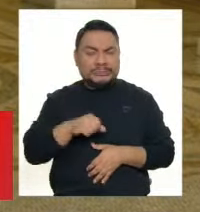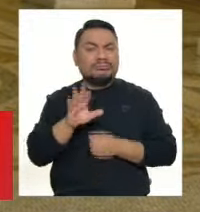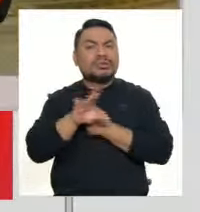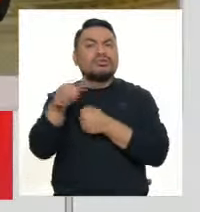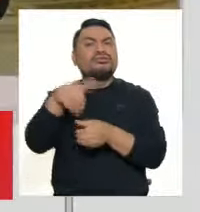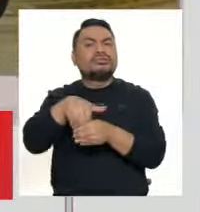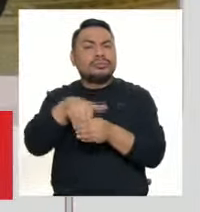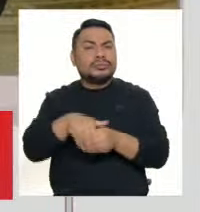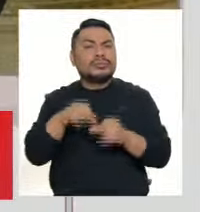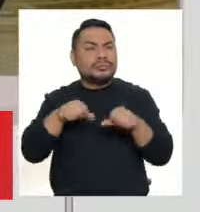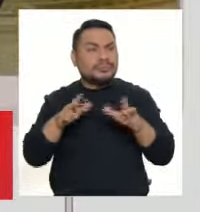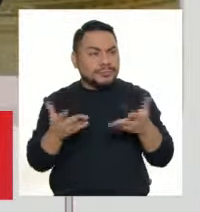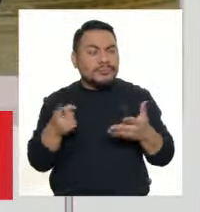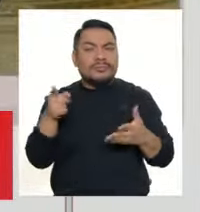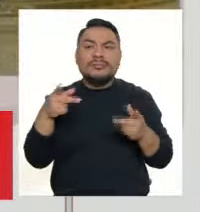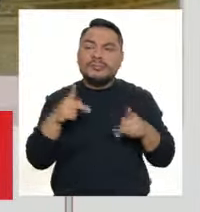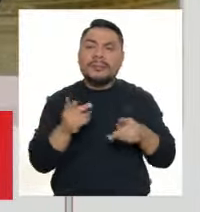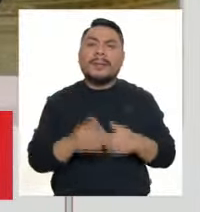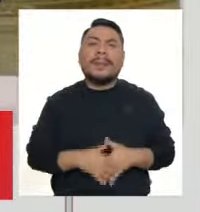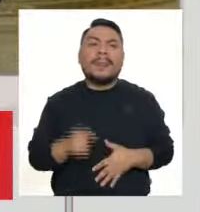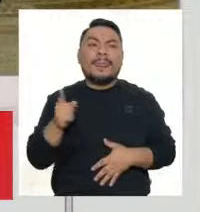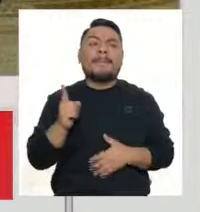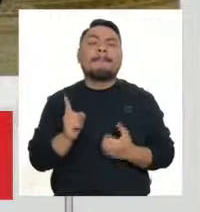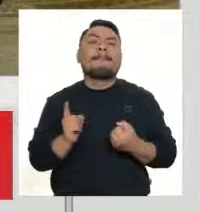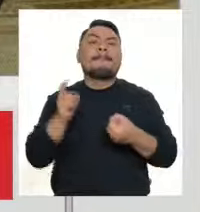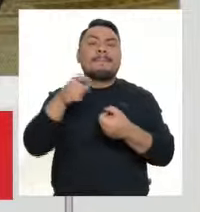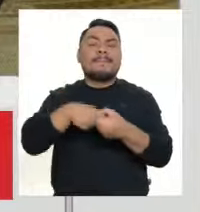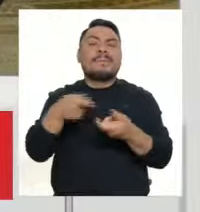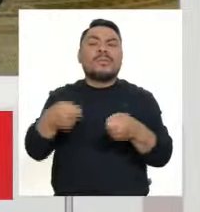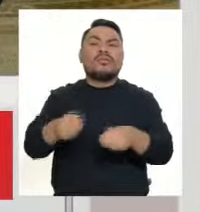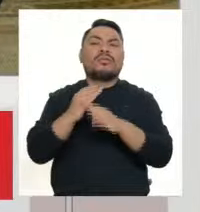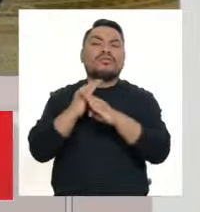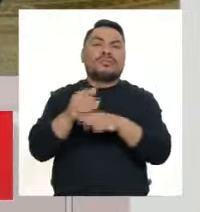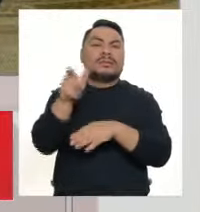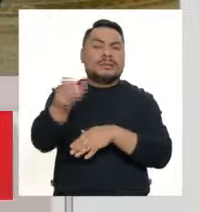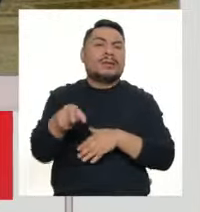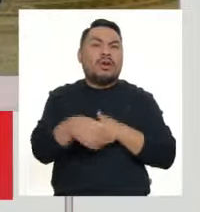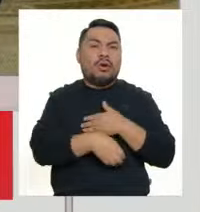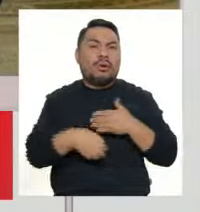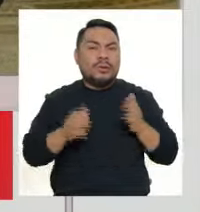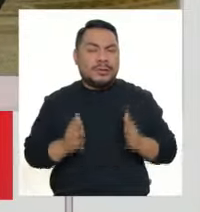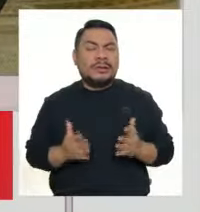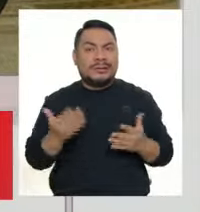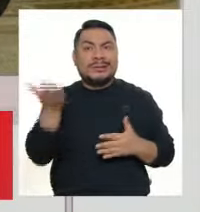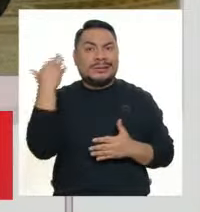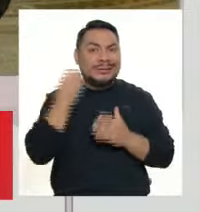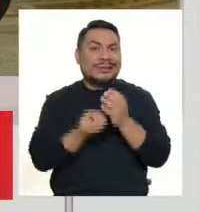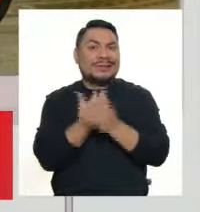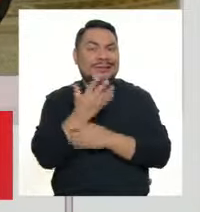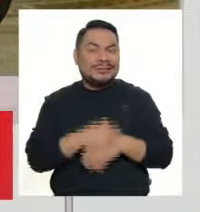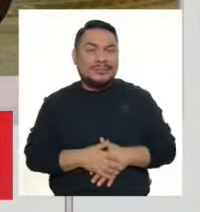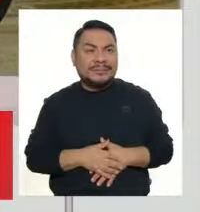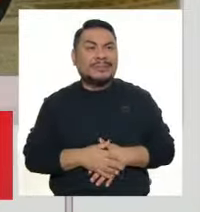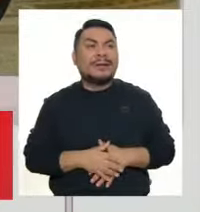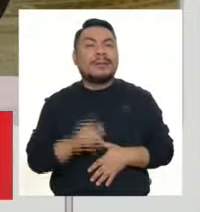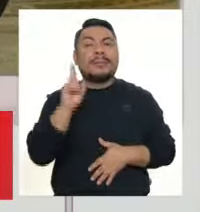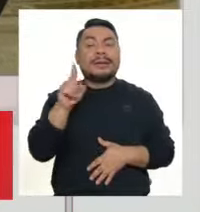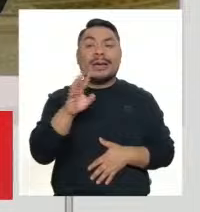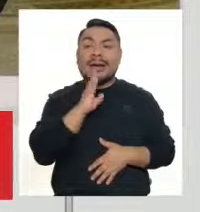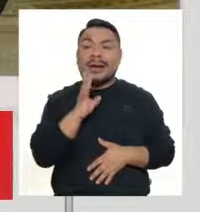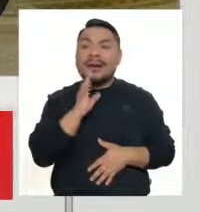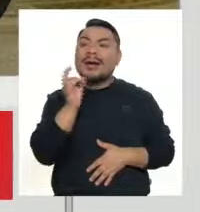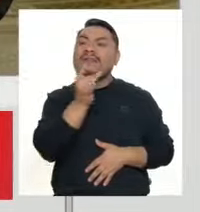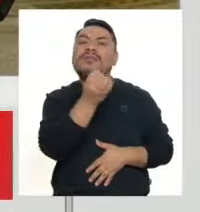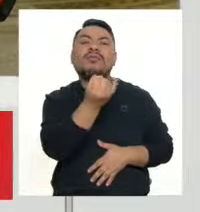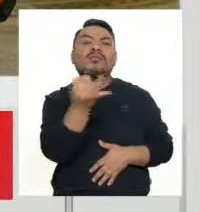¿no?, que permitió, digamos, sumar a esta inhabilitación en el Congreso de la República en el mes de septiembre, pero también se han pronunciado